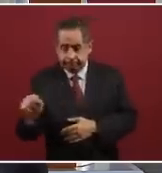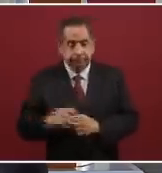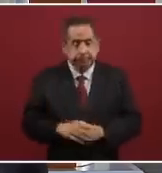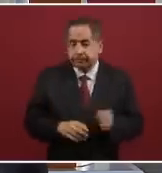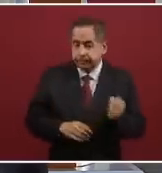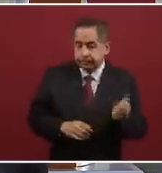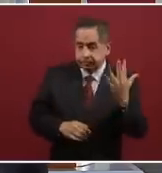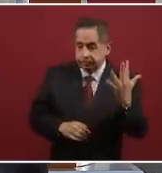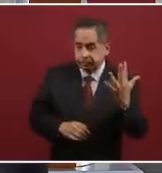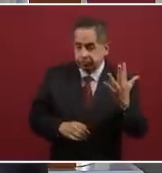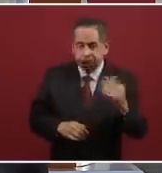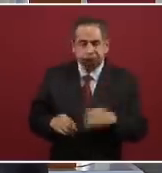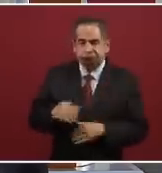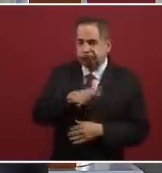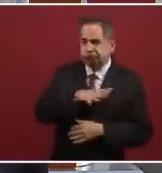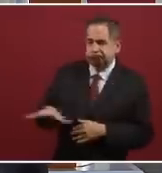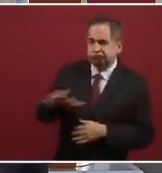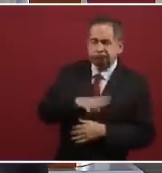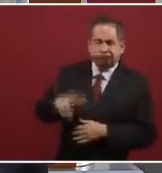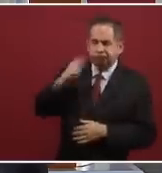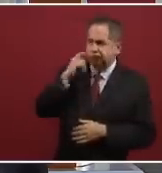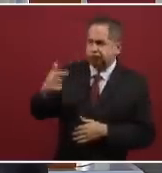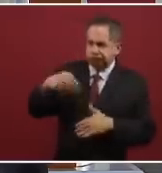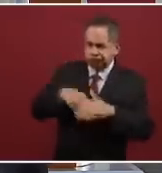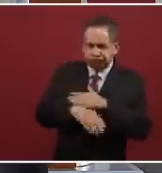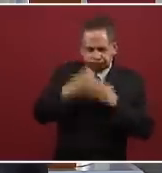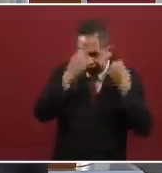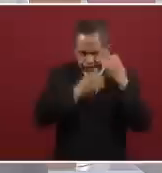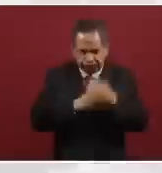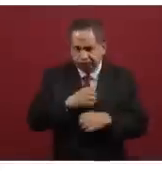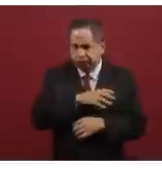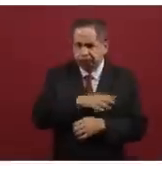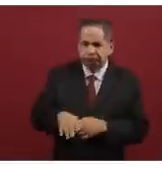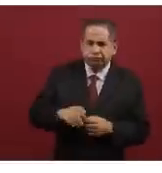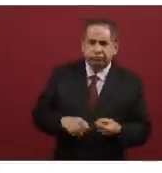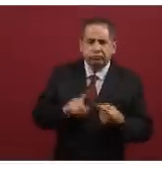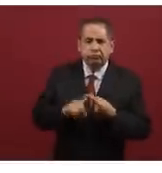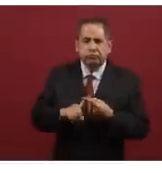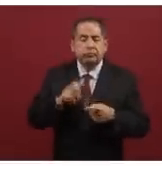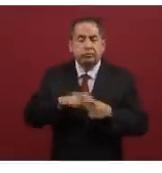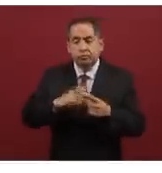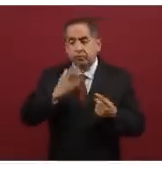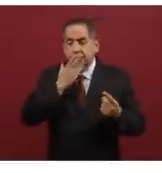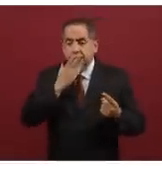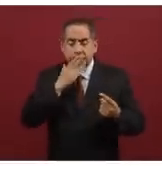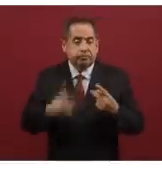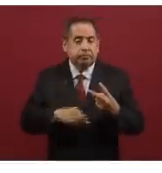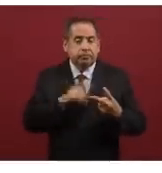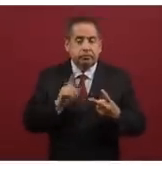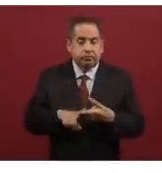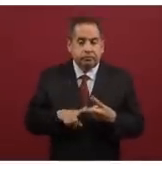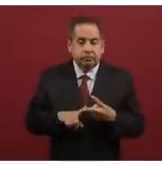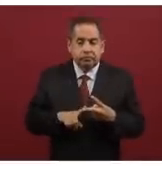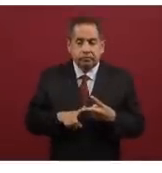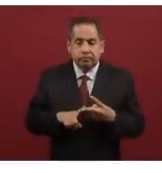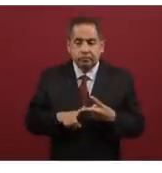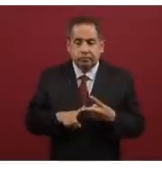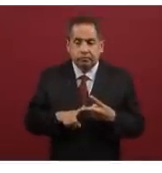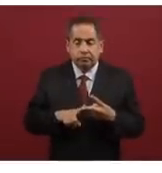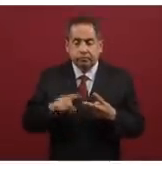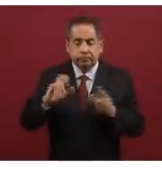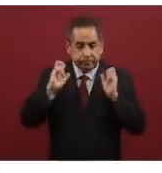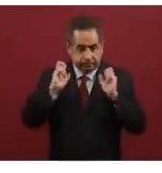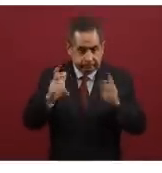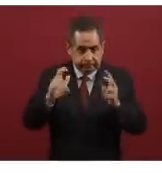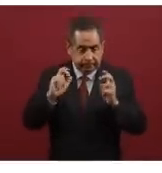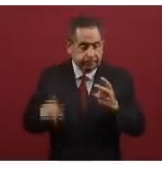ocasión no se dejaron verificar. Encontramos una en San Luis Río Colorado, Sonora, una en Mapastepec,